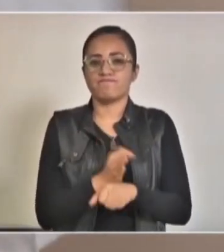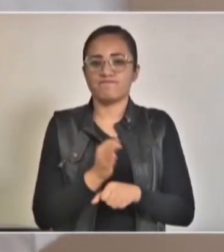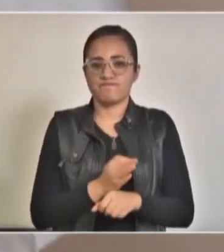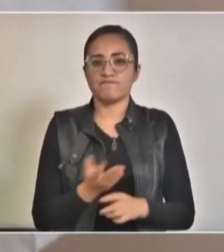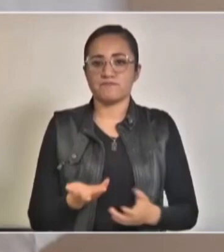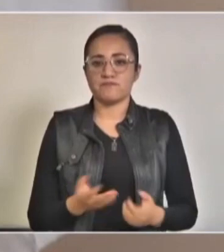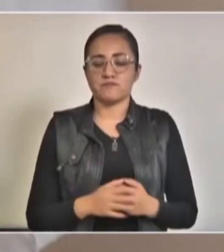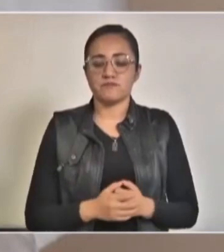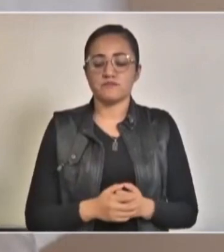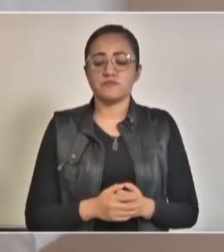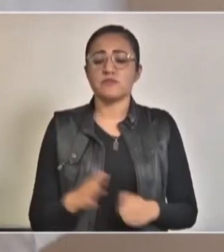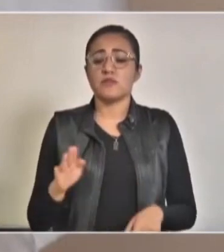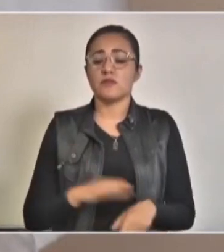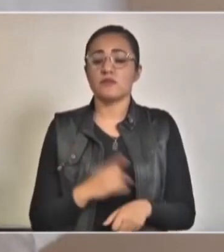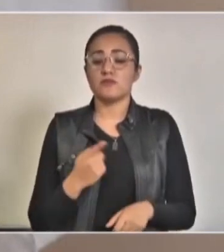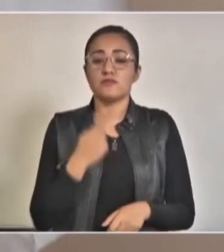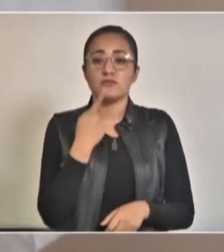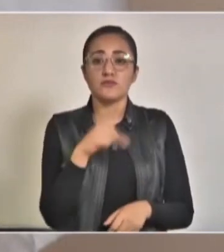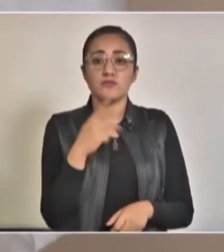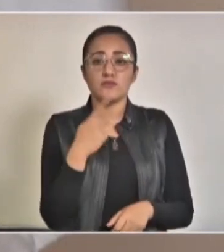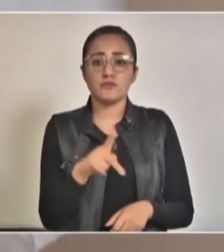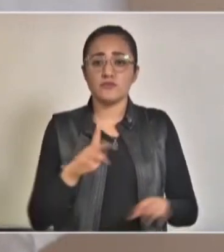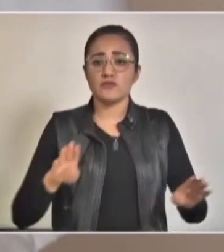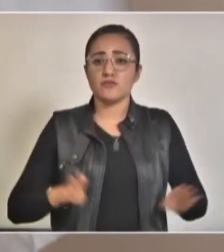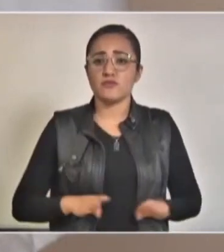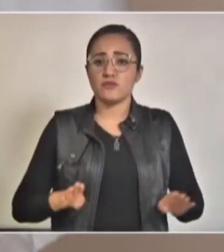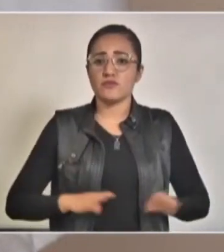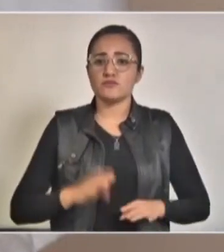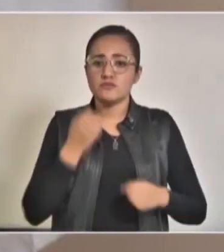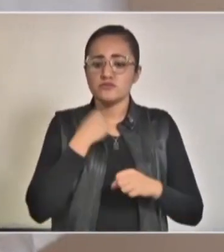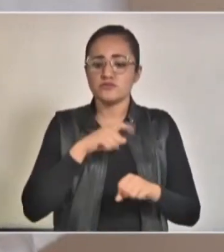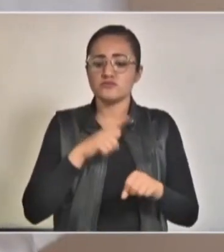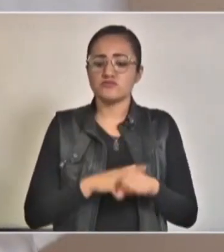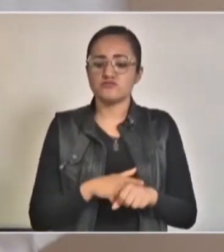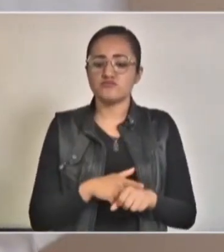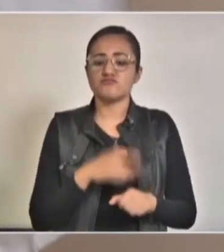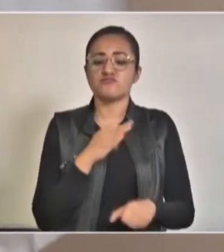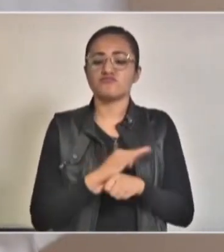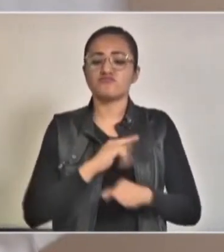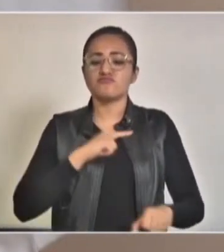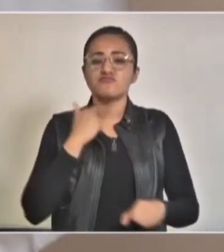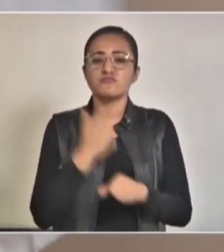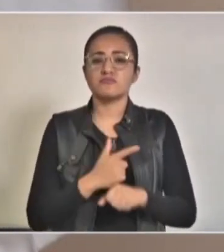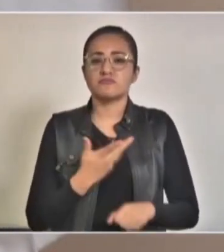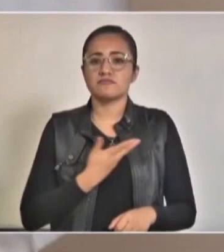Y esto es debido al comportamiento social que hemos conseguido.